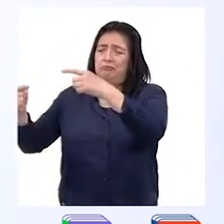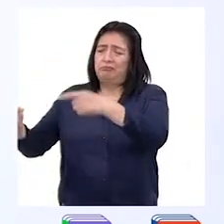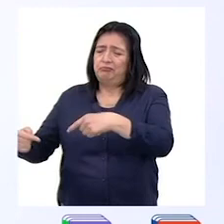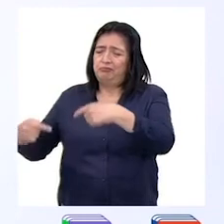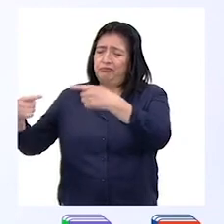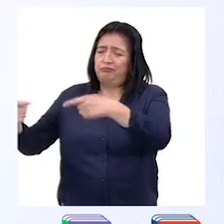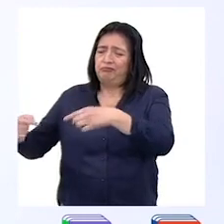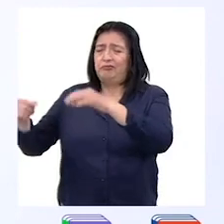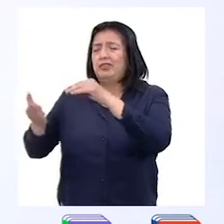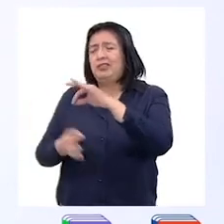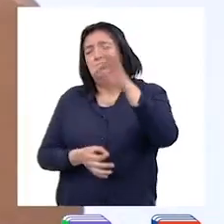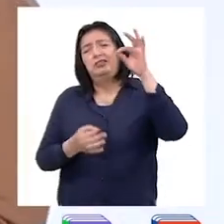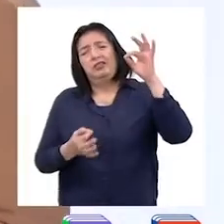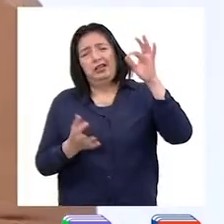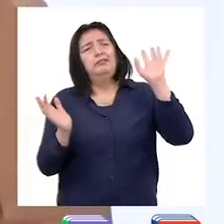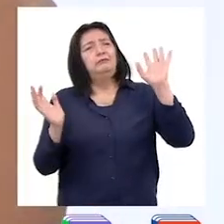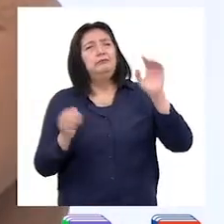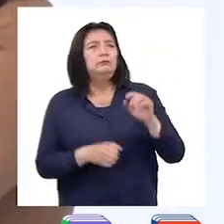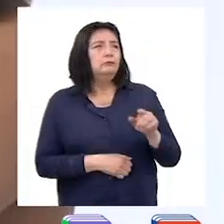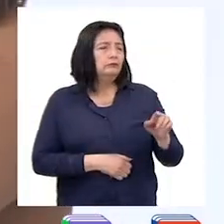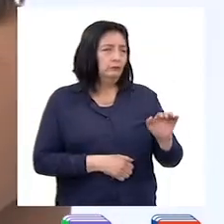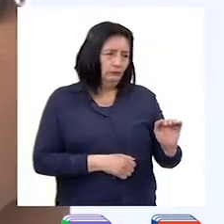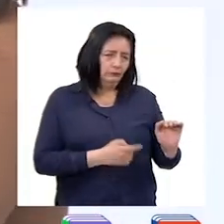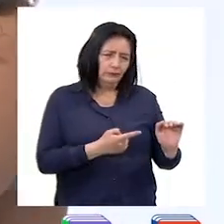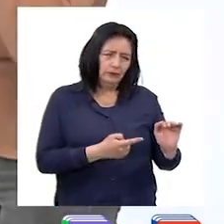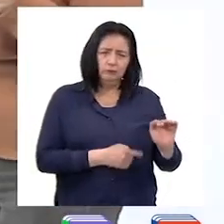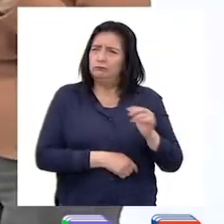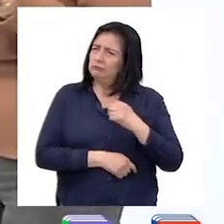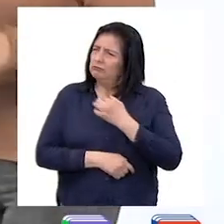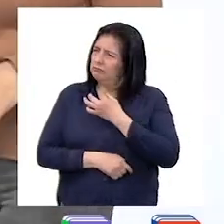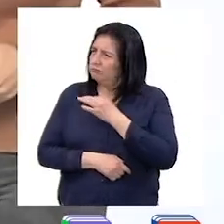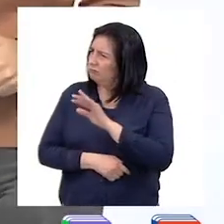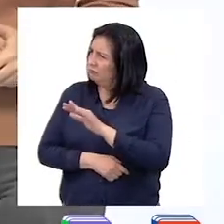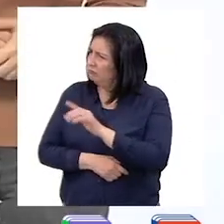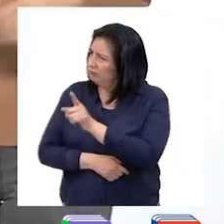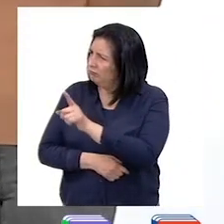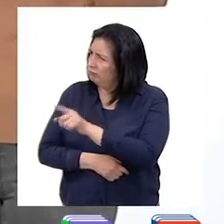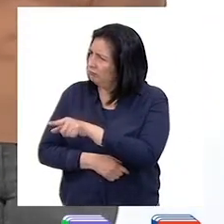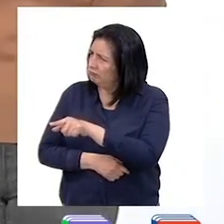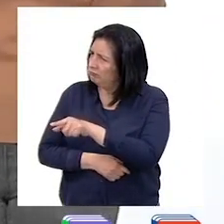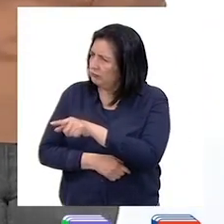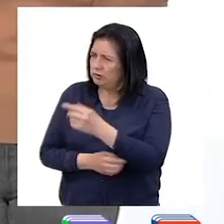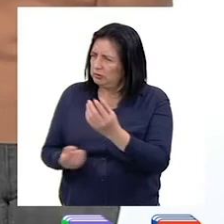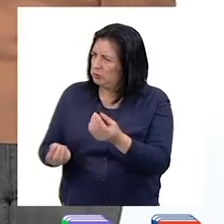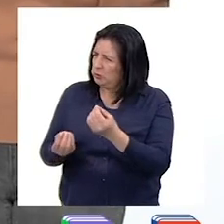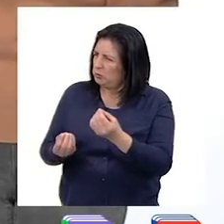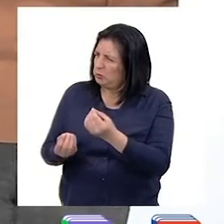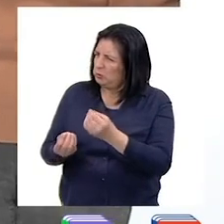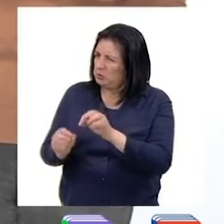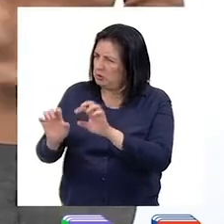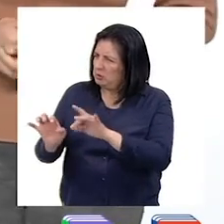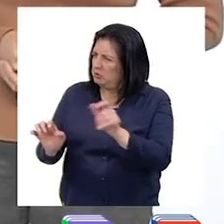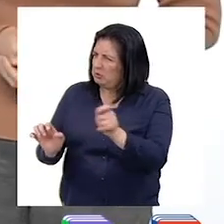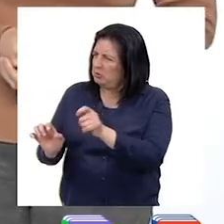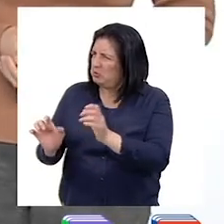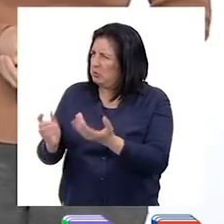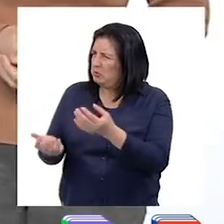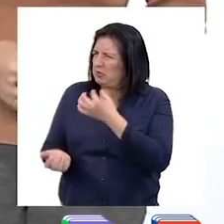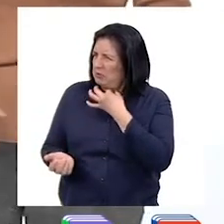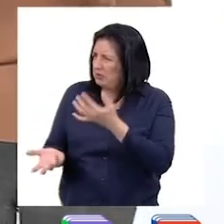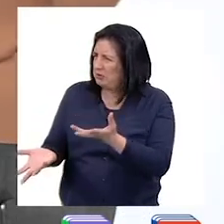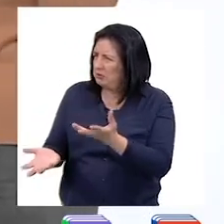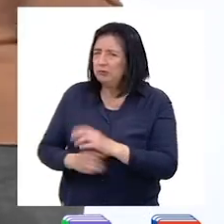el papel impreso. Valeria, muy curiosa, le preguntó: ¿Y cómo era esa máquina de escribir,